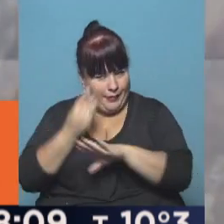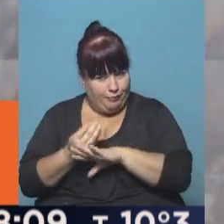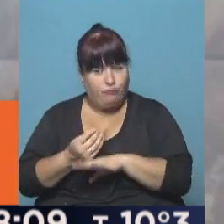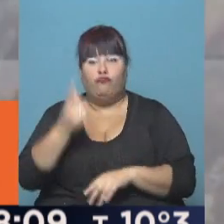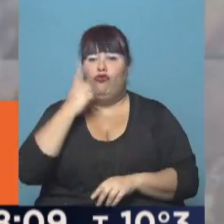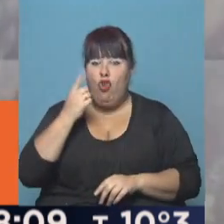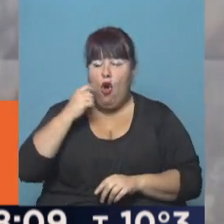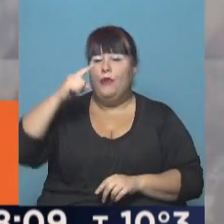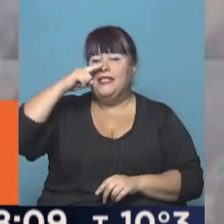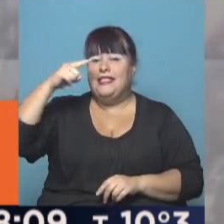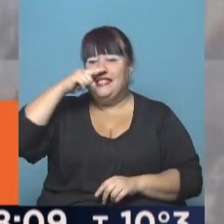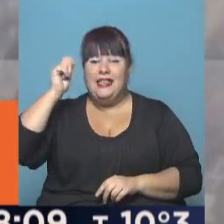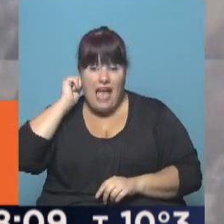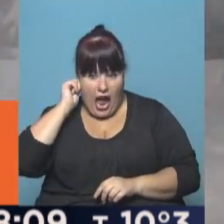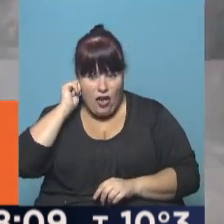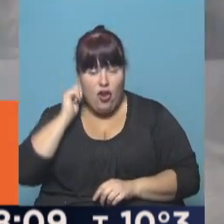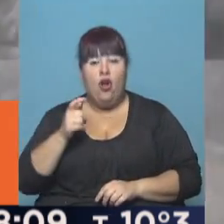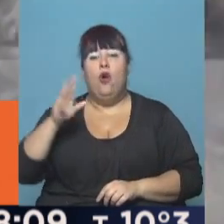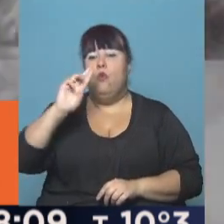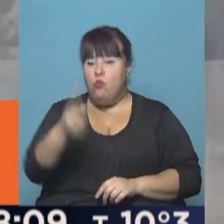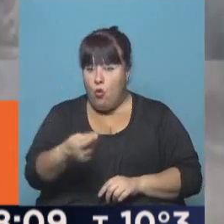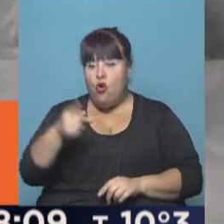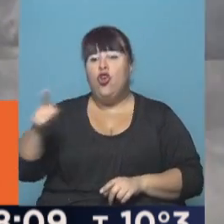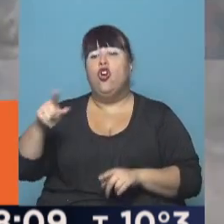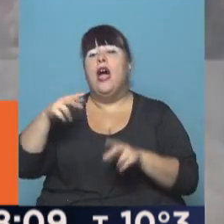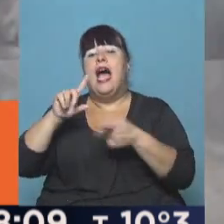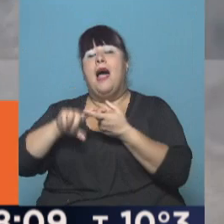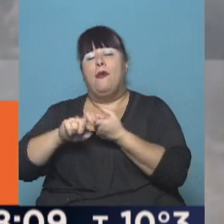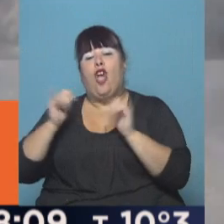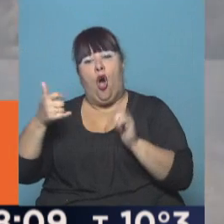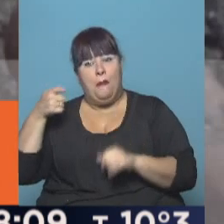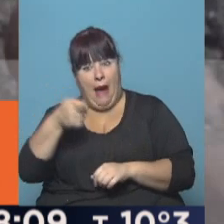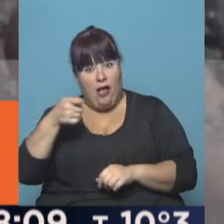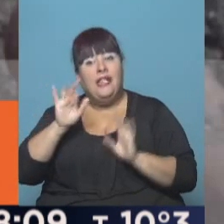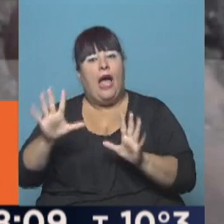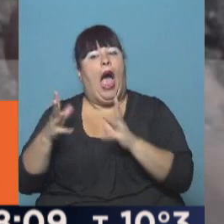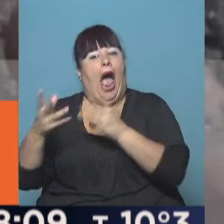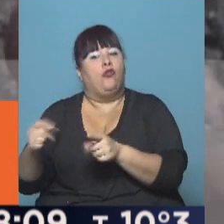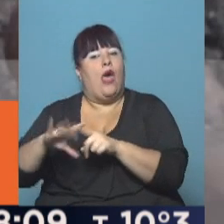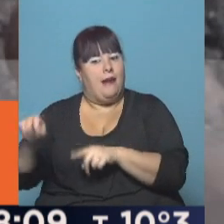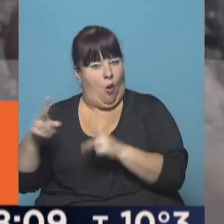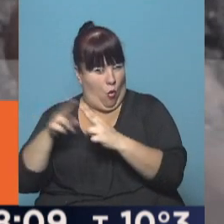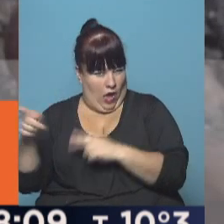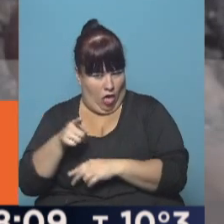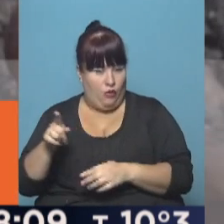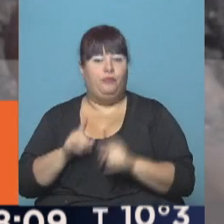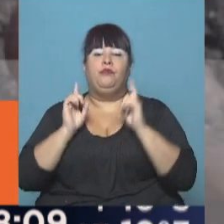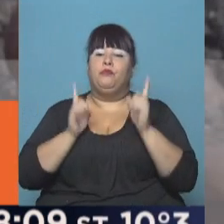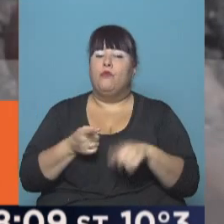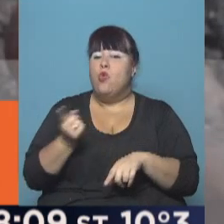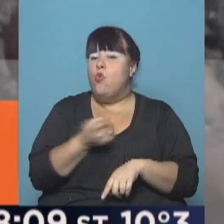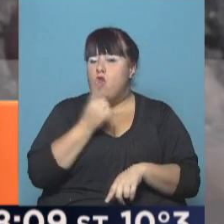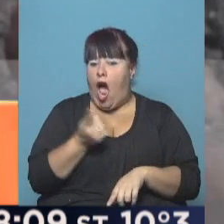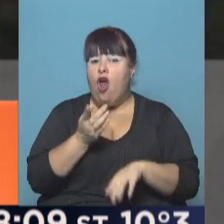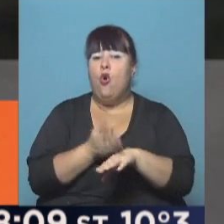un hombre de 77 años fue asesinado por su joven mujer que además estaba ayudada por su hermano en 60 minutos el